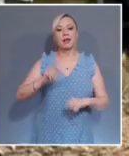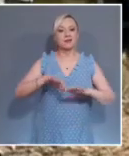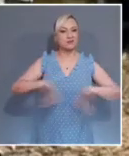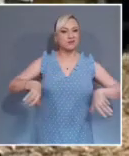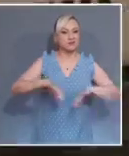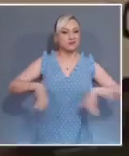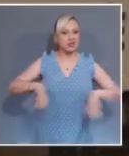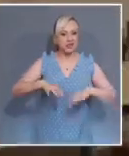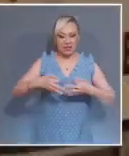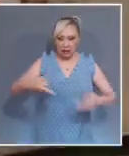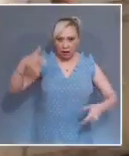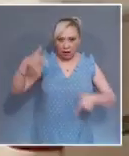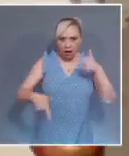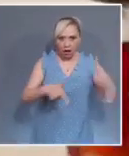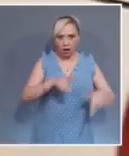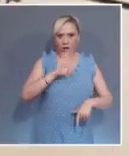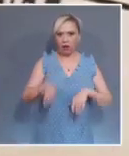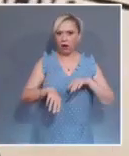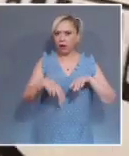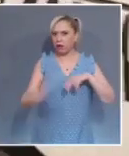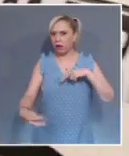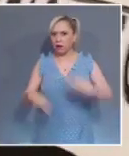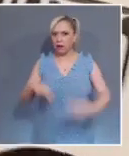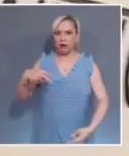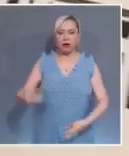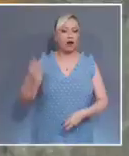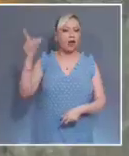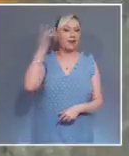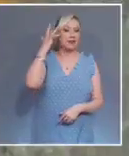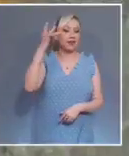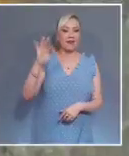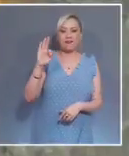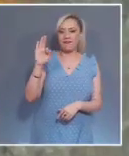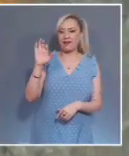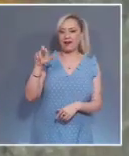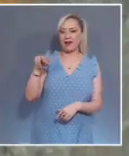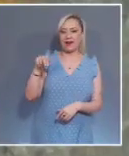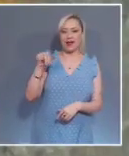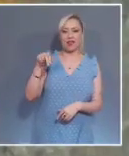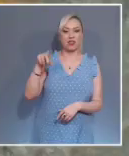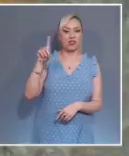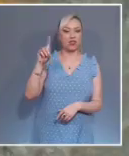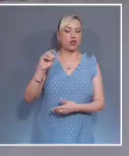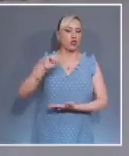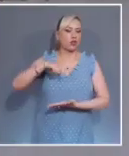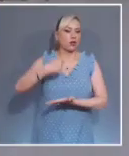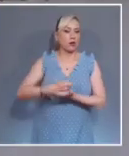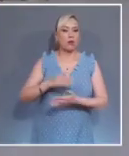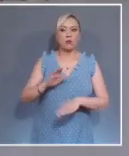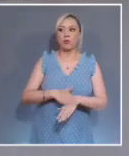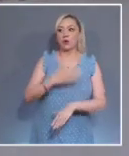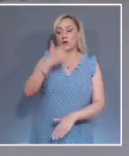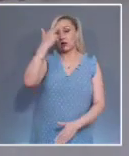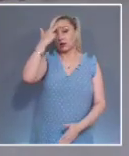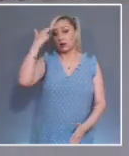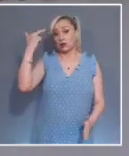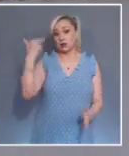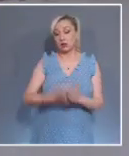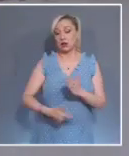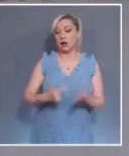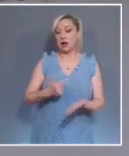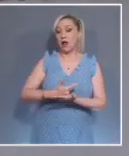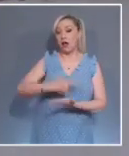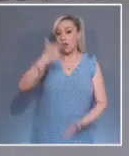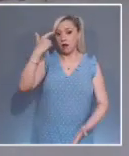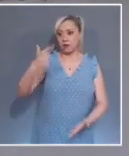Esto por tratarse de una investigación sobre violaciones graves de derechos humanos o delitos de lesa humanidad. La CNDH sostuvo que,